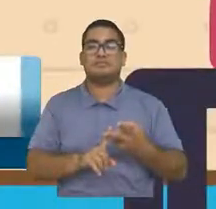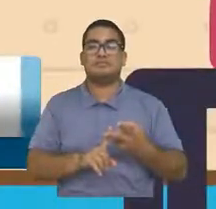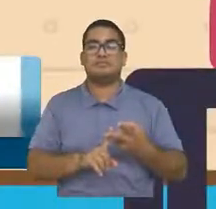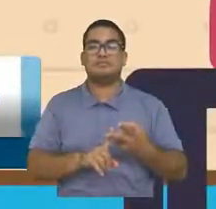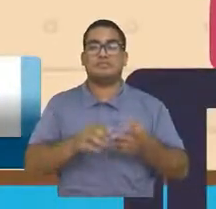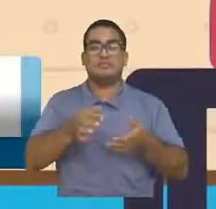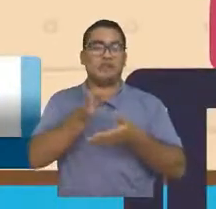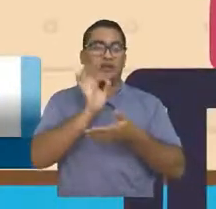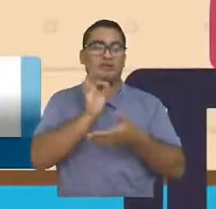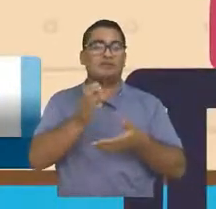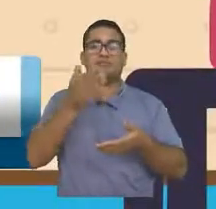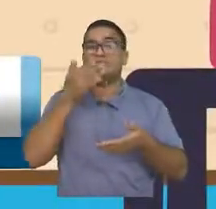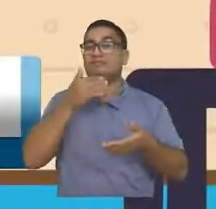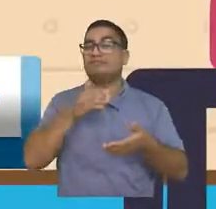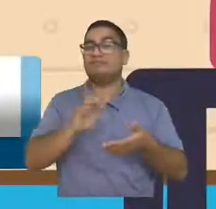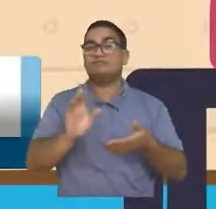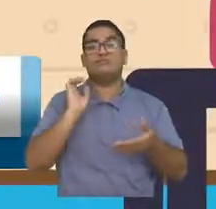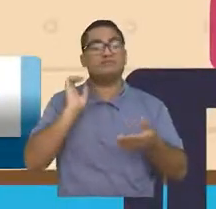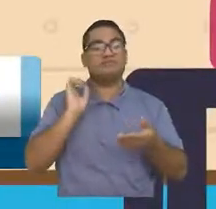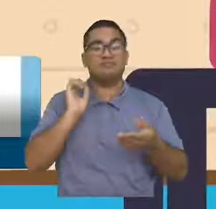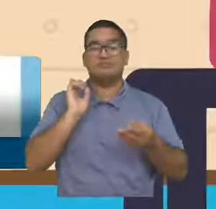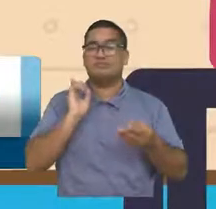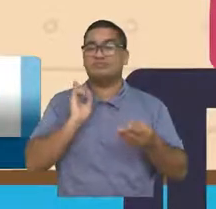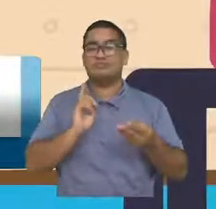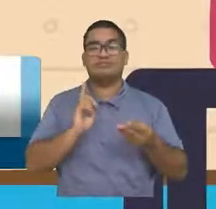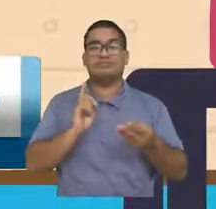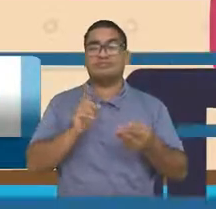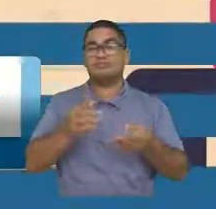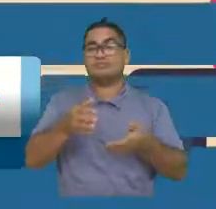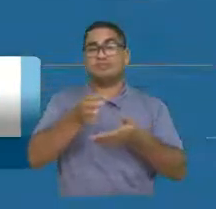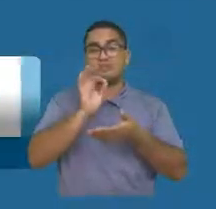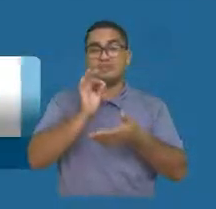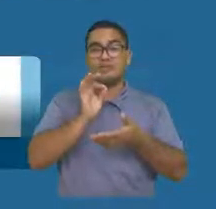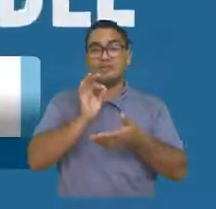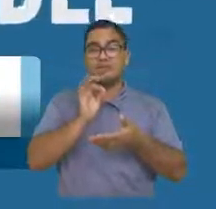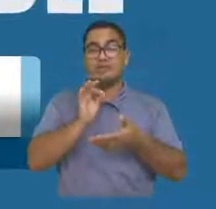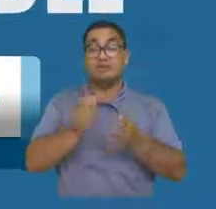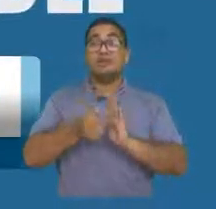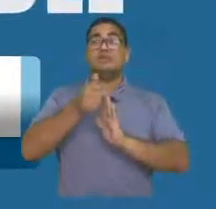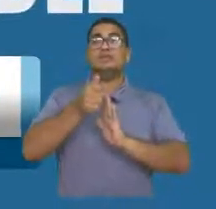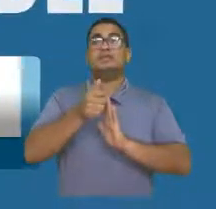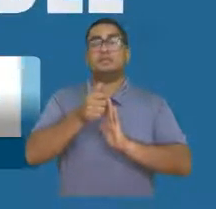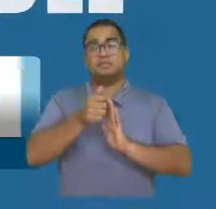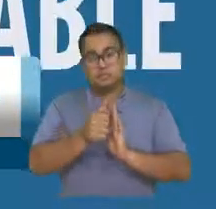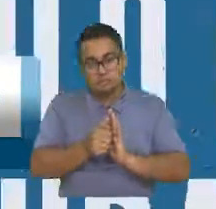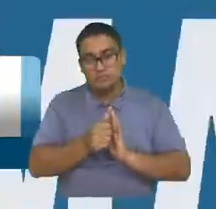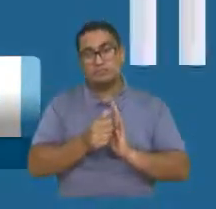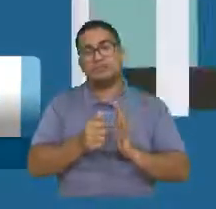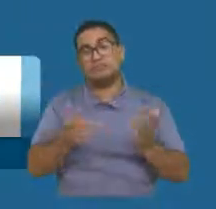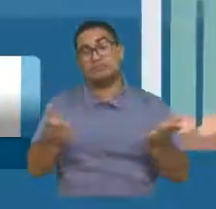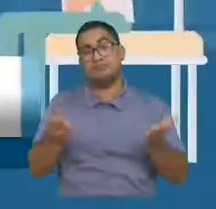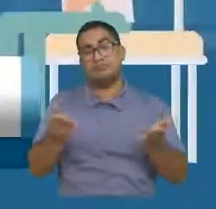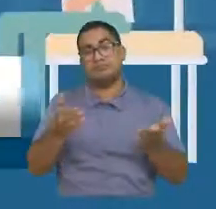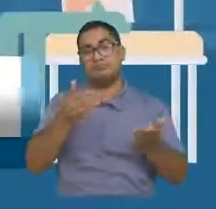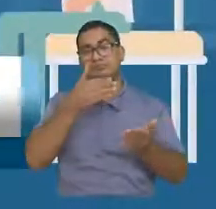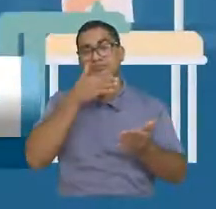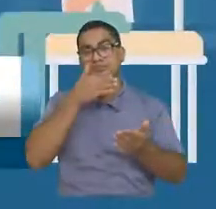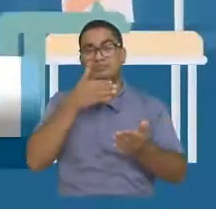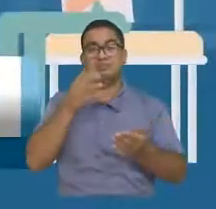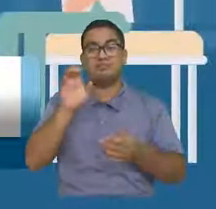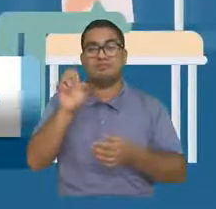café. El café te activa, pero de repente volvés a caer el nivel otra vez y más bien te genera más